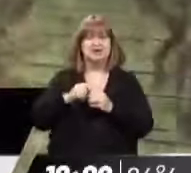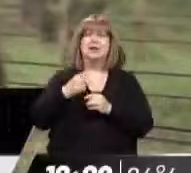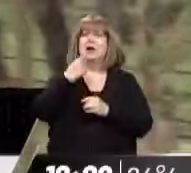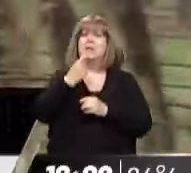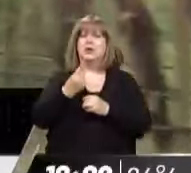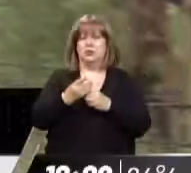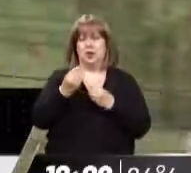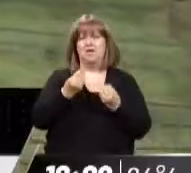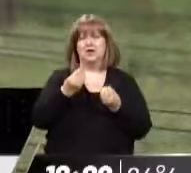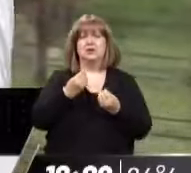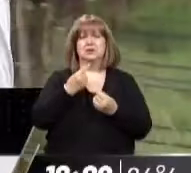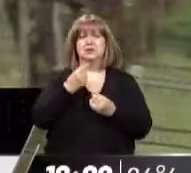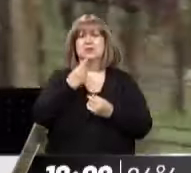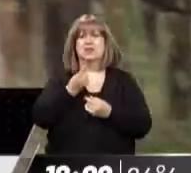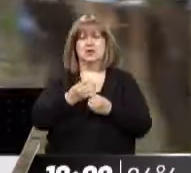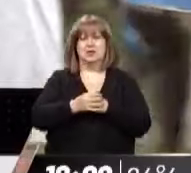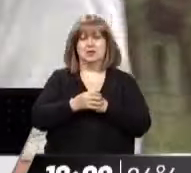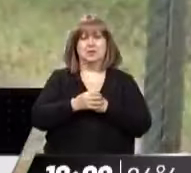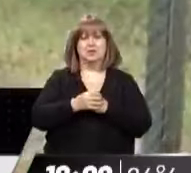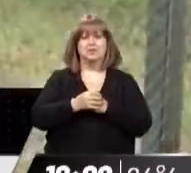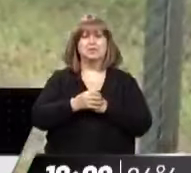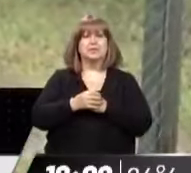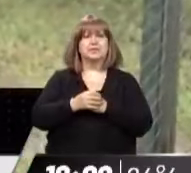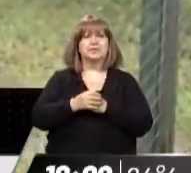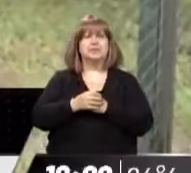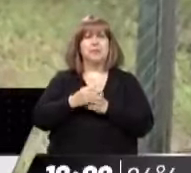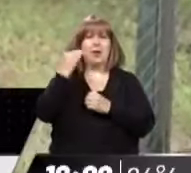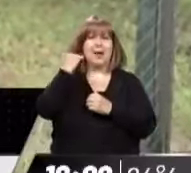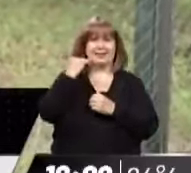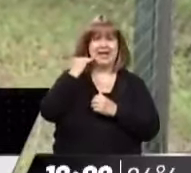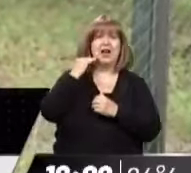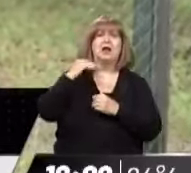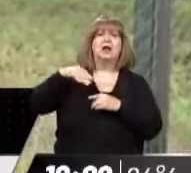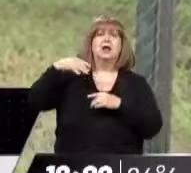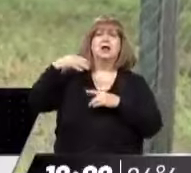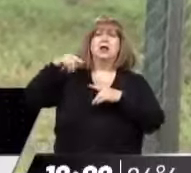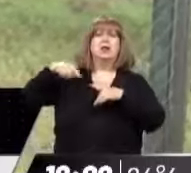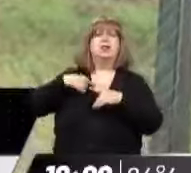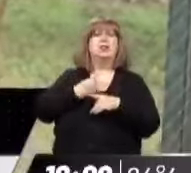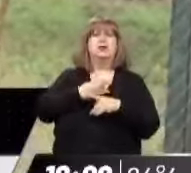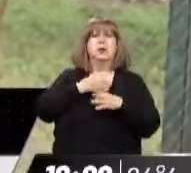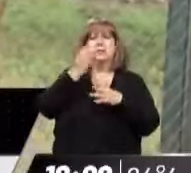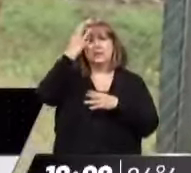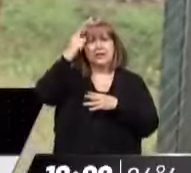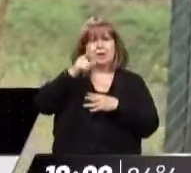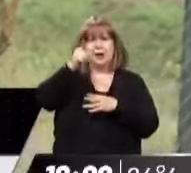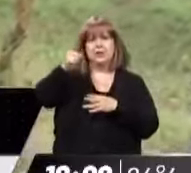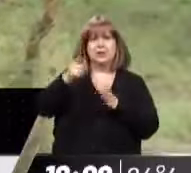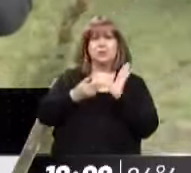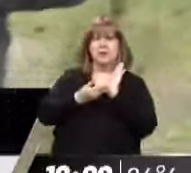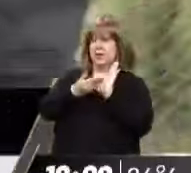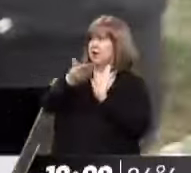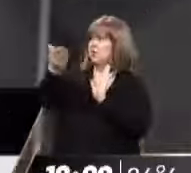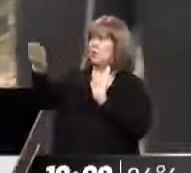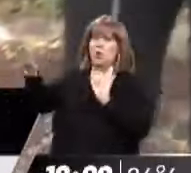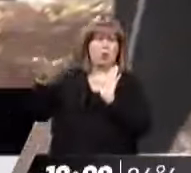fenómeno meteorológico. Nos encontramos en la finca Club, esto es en Chapanay, departamento San Martín. Podrán ver qué pasó con